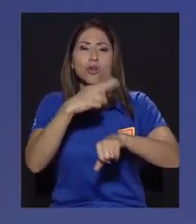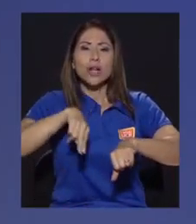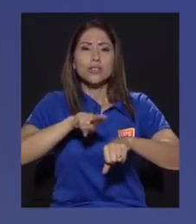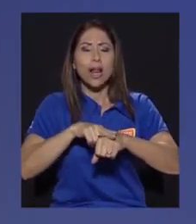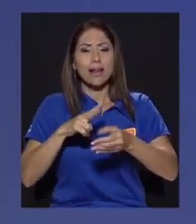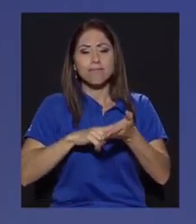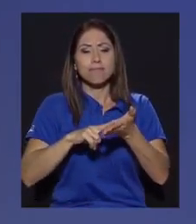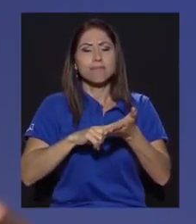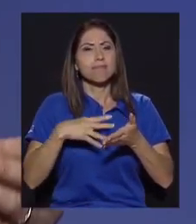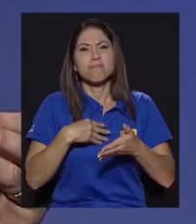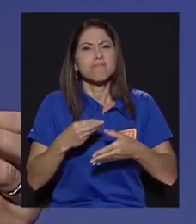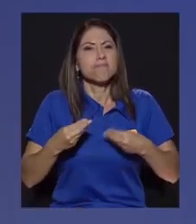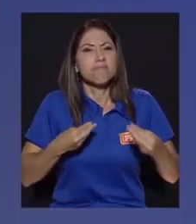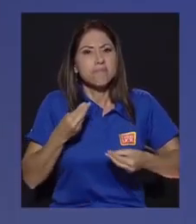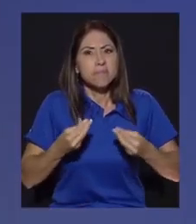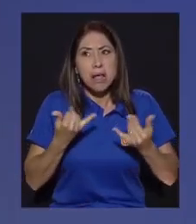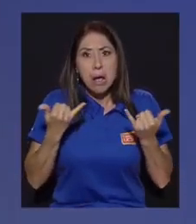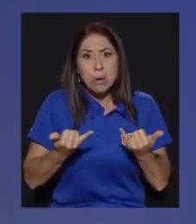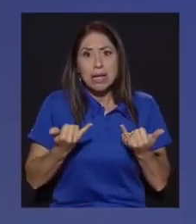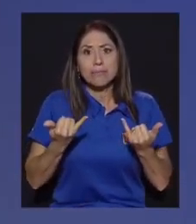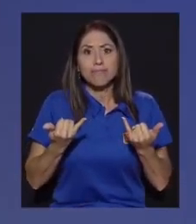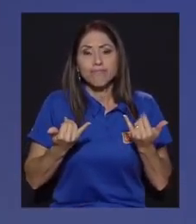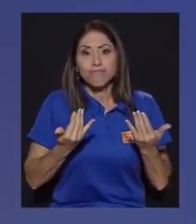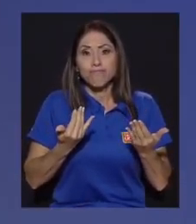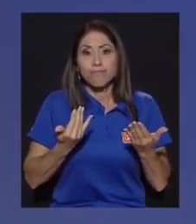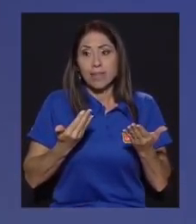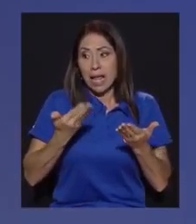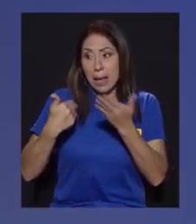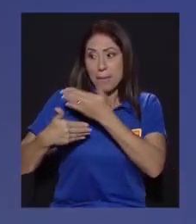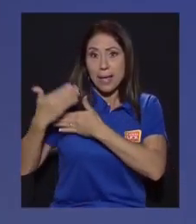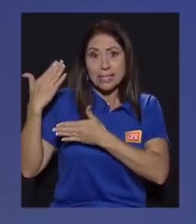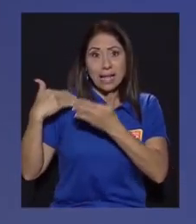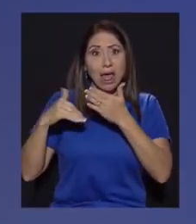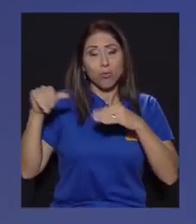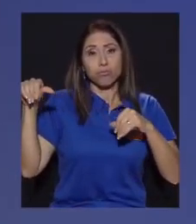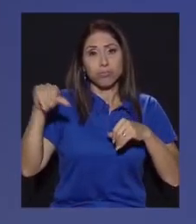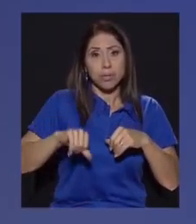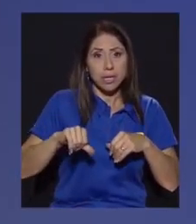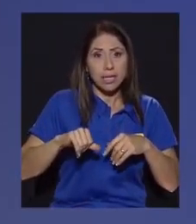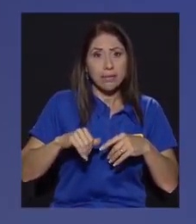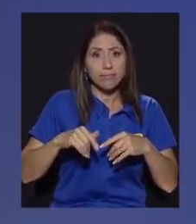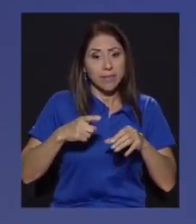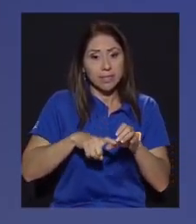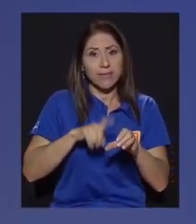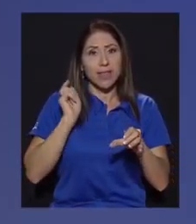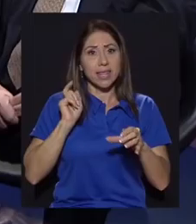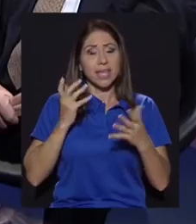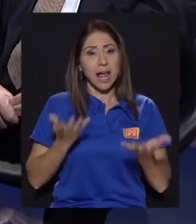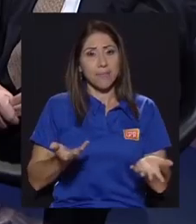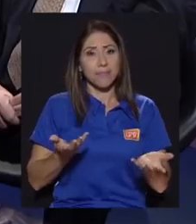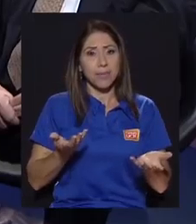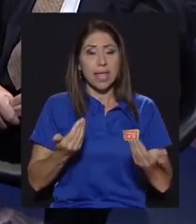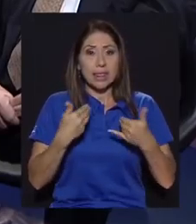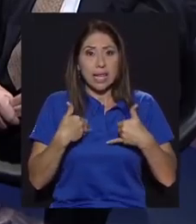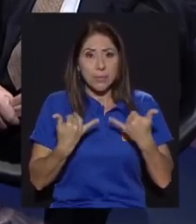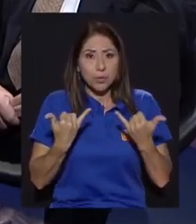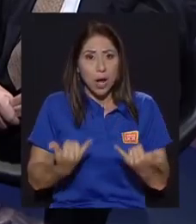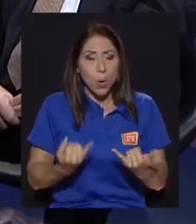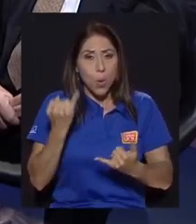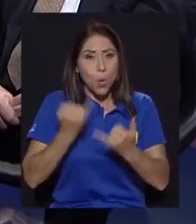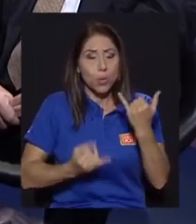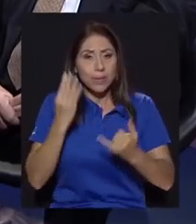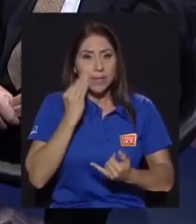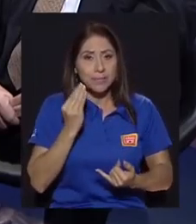una liberación nacional que pierden en el pasado proceso electoral inclusive se retira y tenemos esta